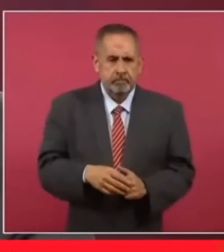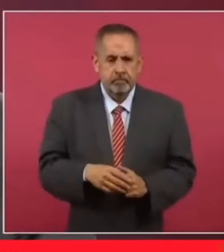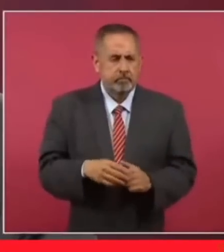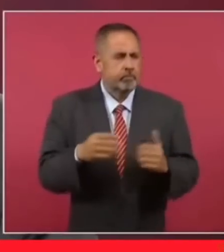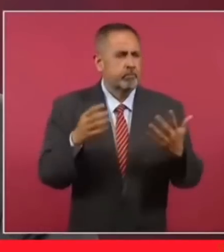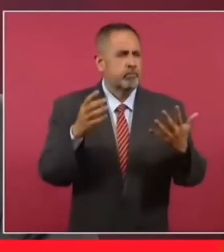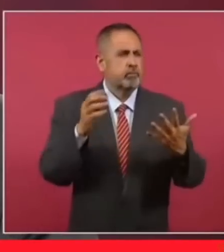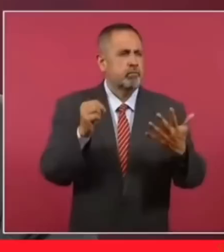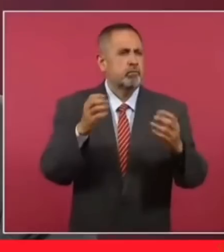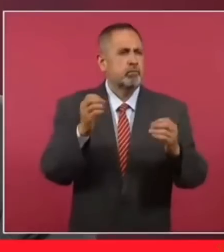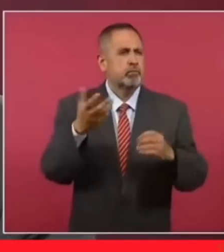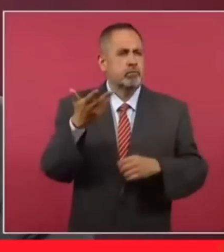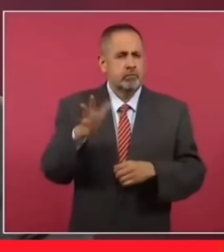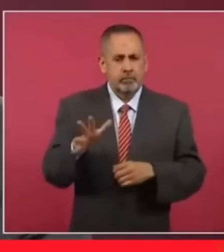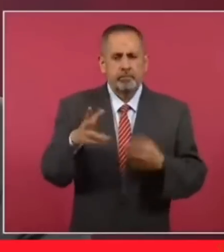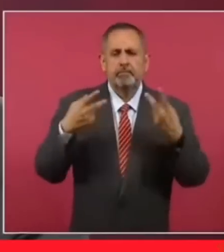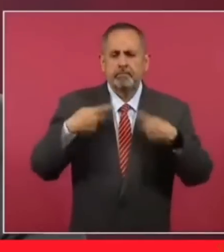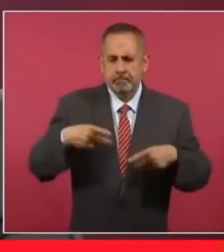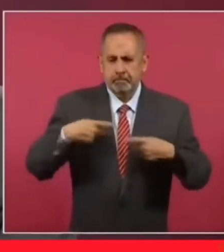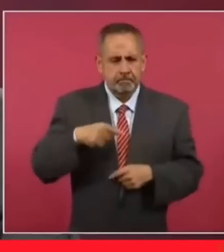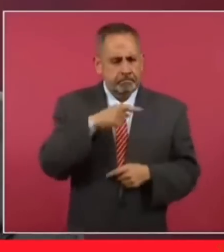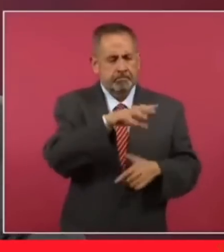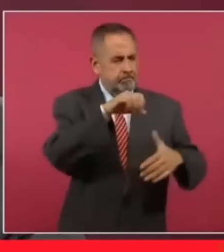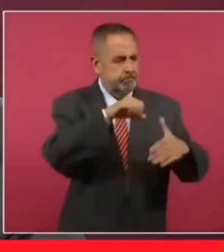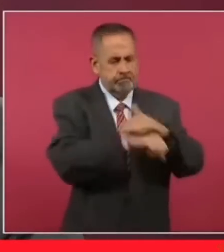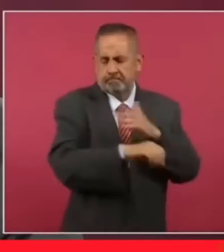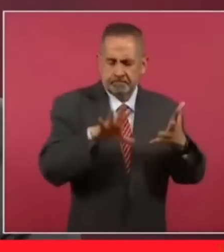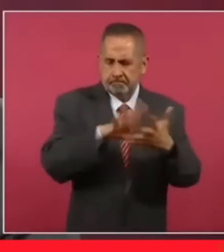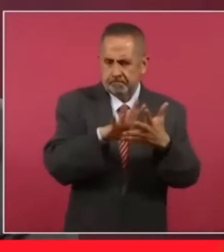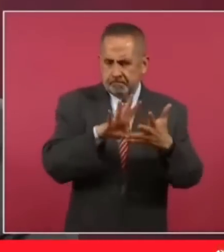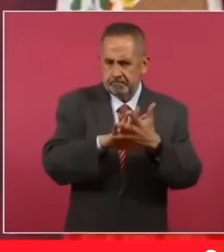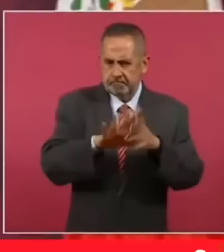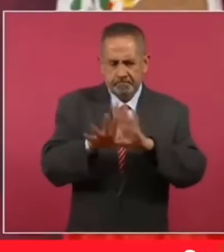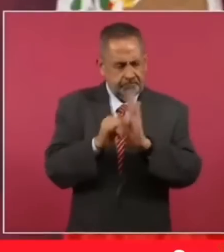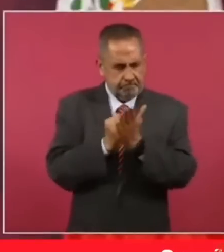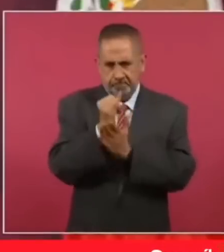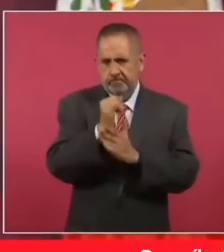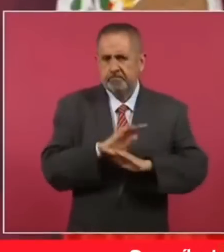9, 10 personas en la cárcel.